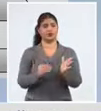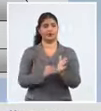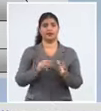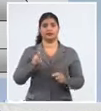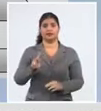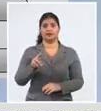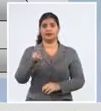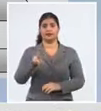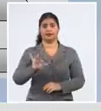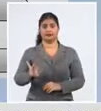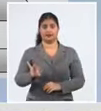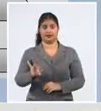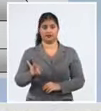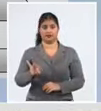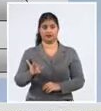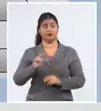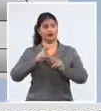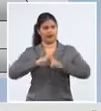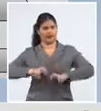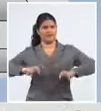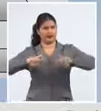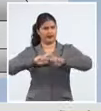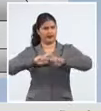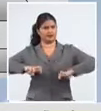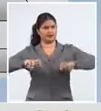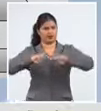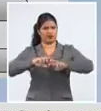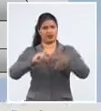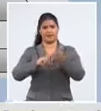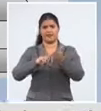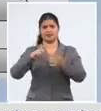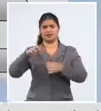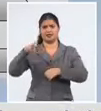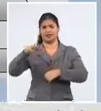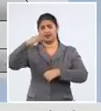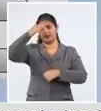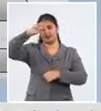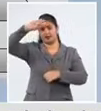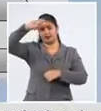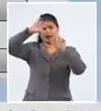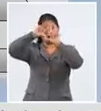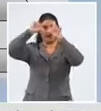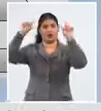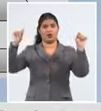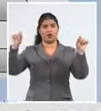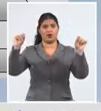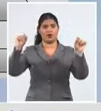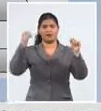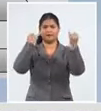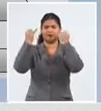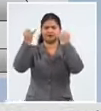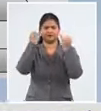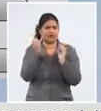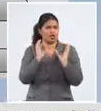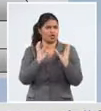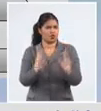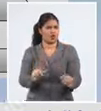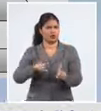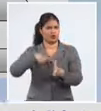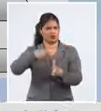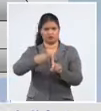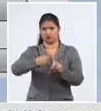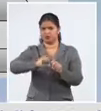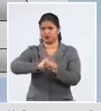7.388.327 muestras procesadas en Cuba para el diagnóstico de la COVID-19, lo que ha permitido